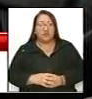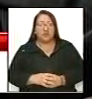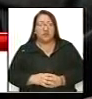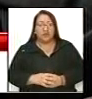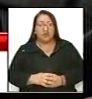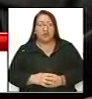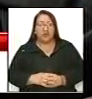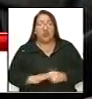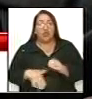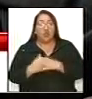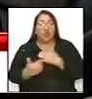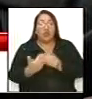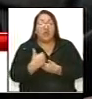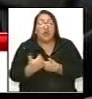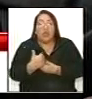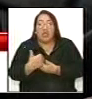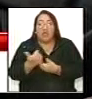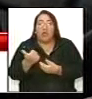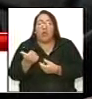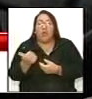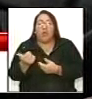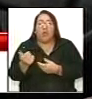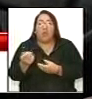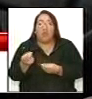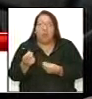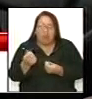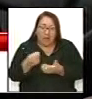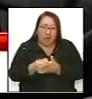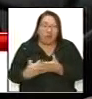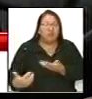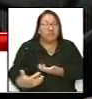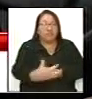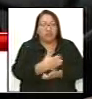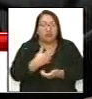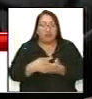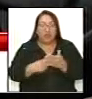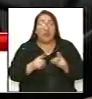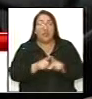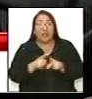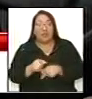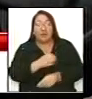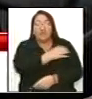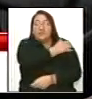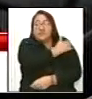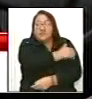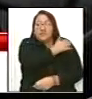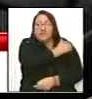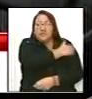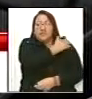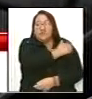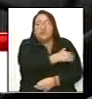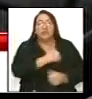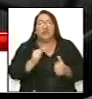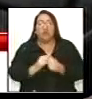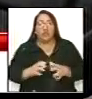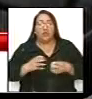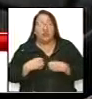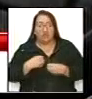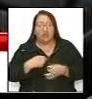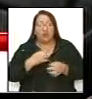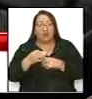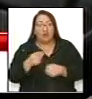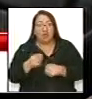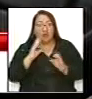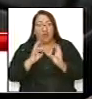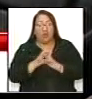los ingresos o retribuciones que tienen a su esfuerzo creativo para que también tome peso en las tomas de decisiones, como bien han señalado,